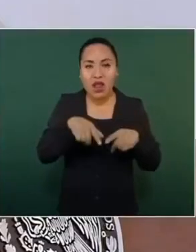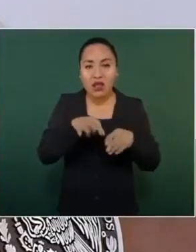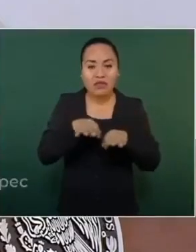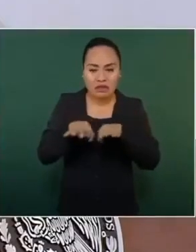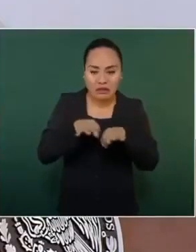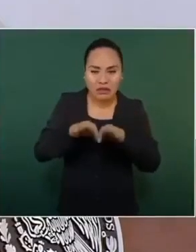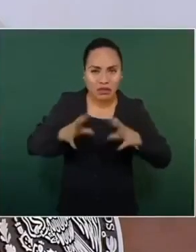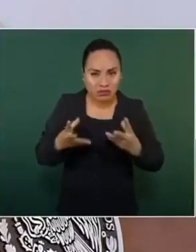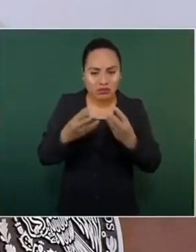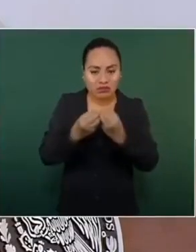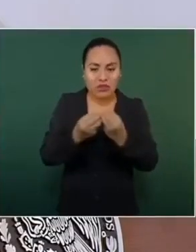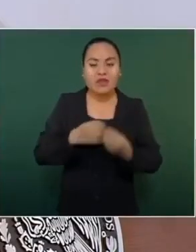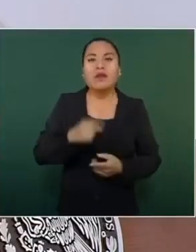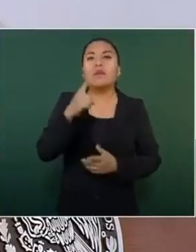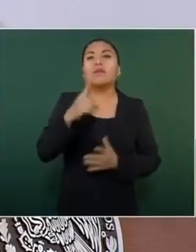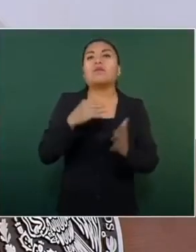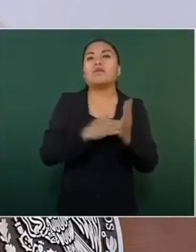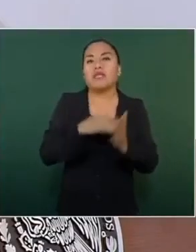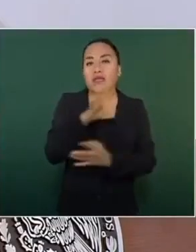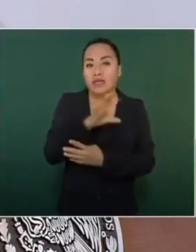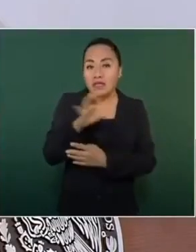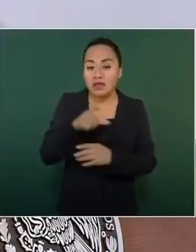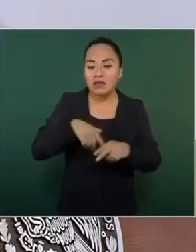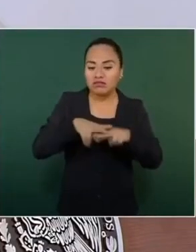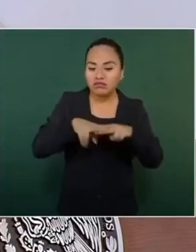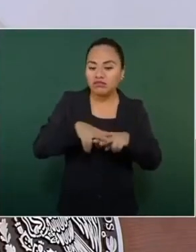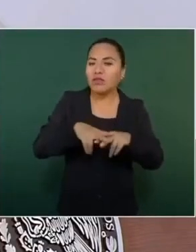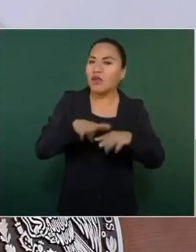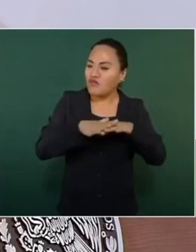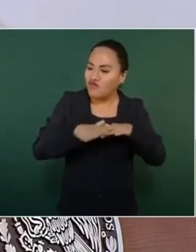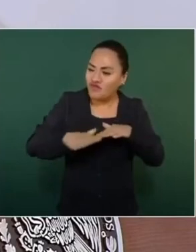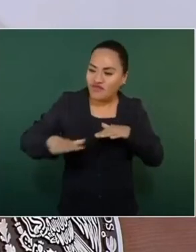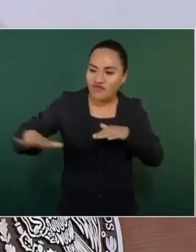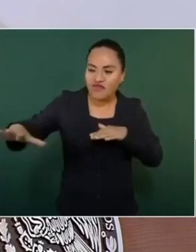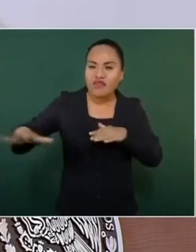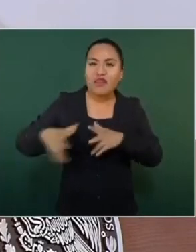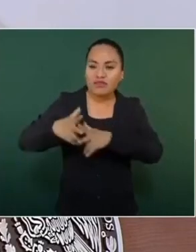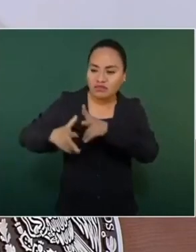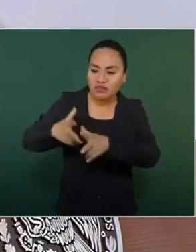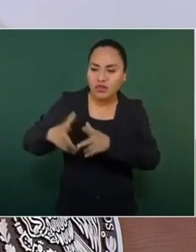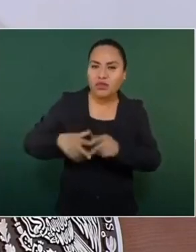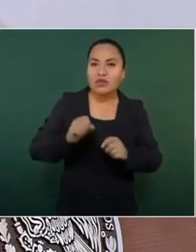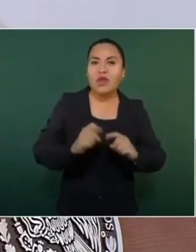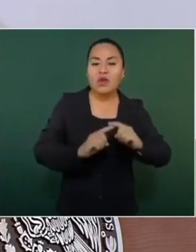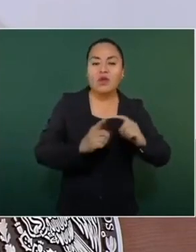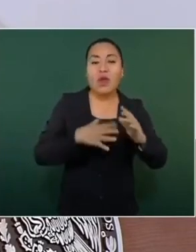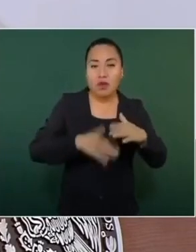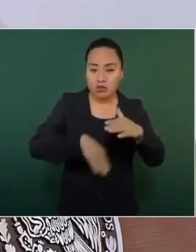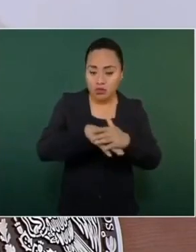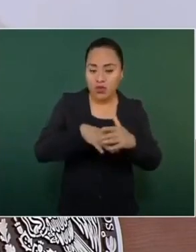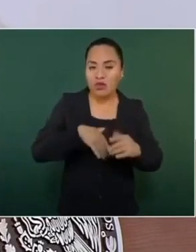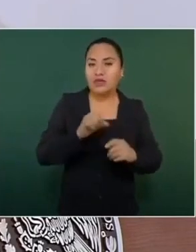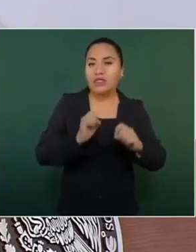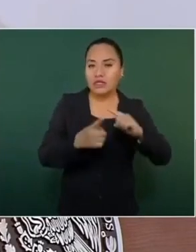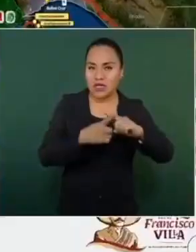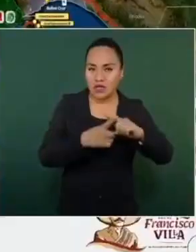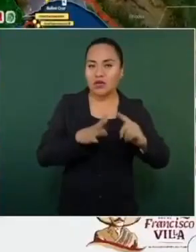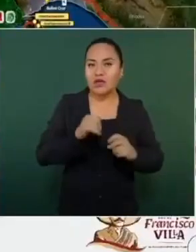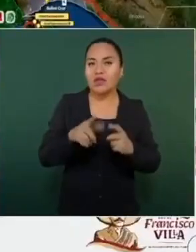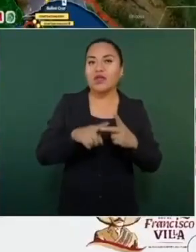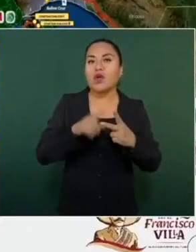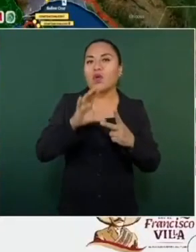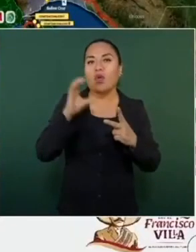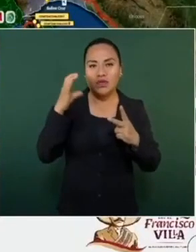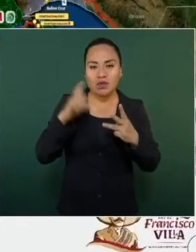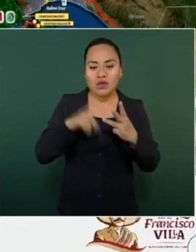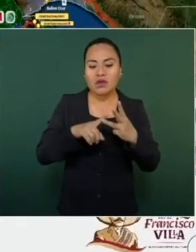se interconectará por más de 1,000 kilómetros de vías férreas y que incluye los puertos de Salina Cruz, Coatzacoalcos, Chiapas